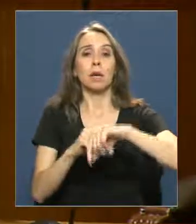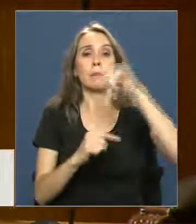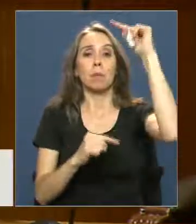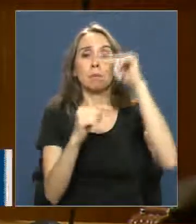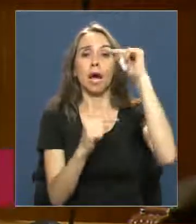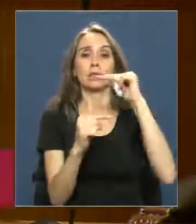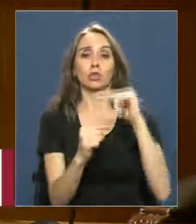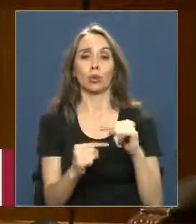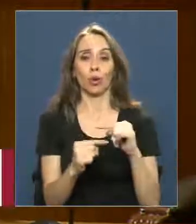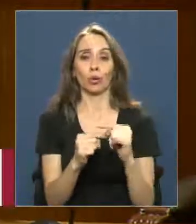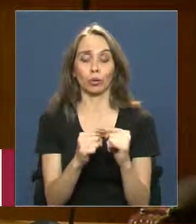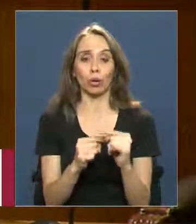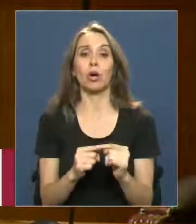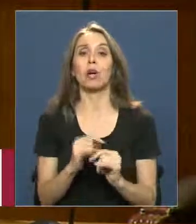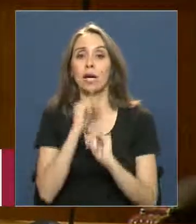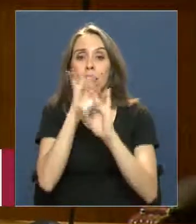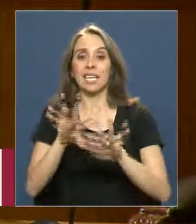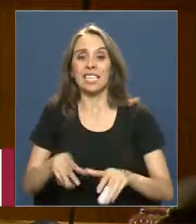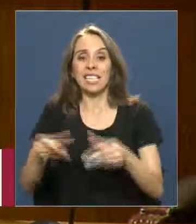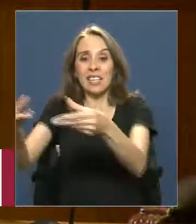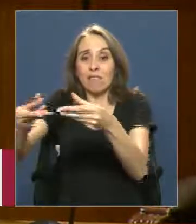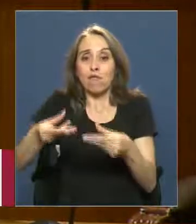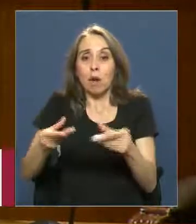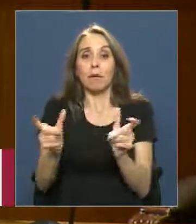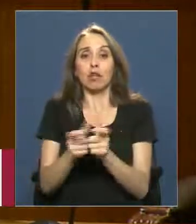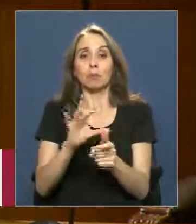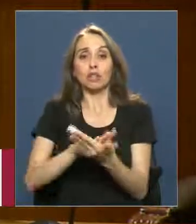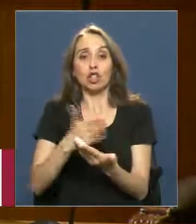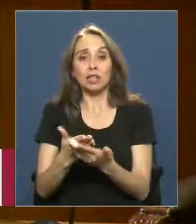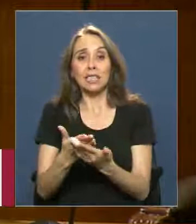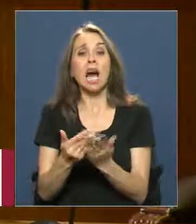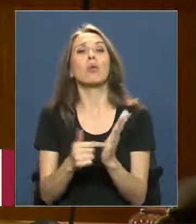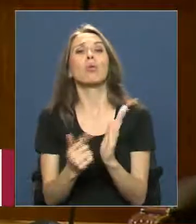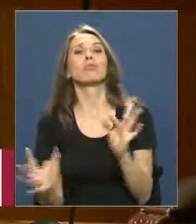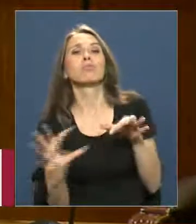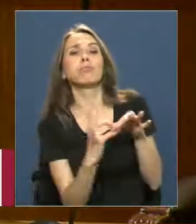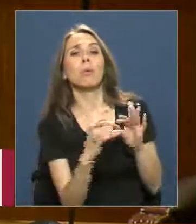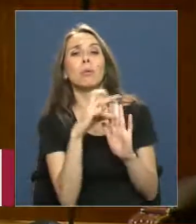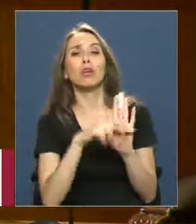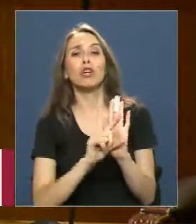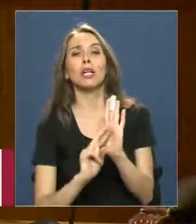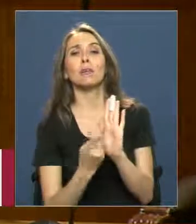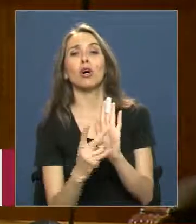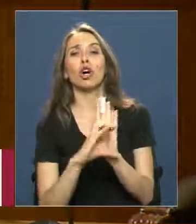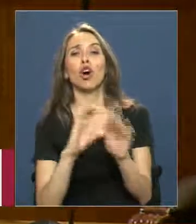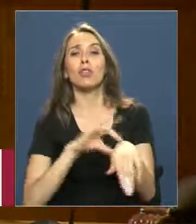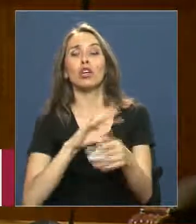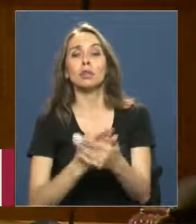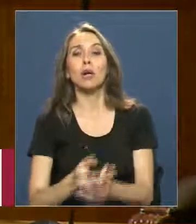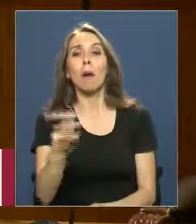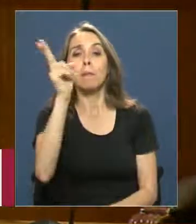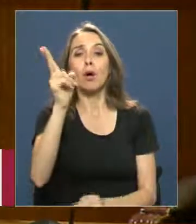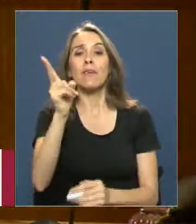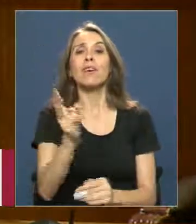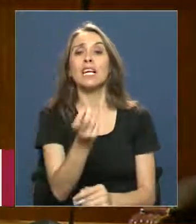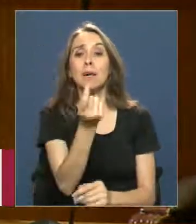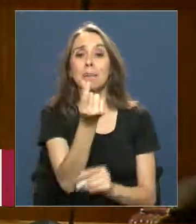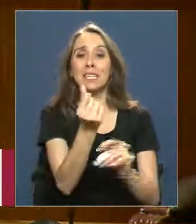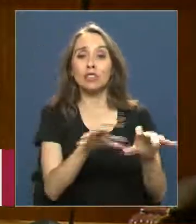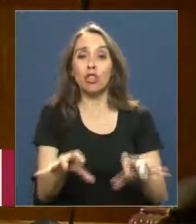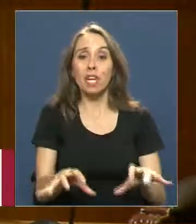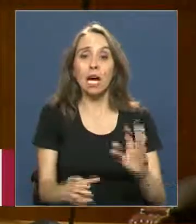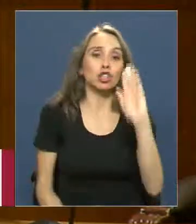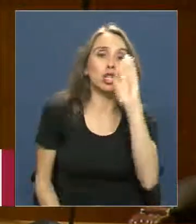Este informe de la Comisión de Salud recaído en el proyecto de ley que modifica el Código Sanitario para prohibir el aumento de los productos que indica